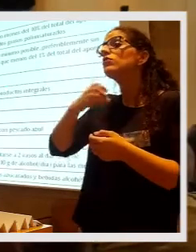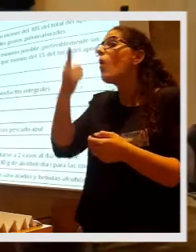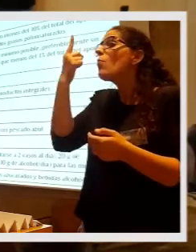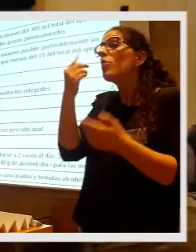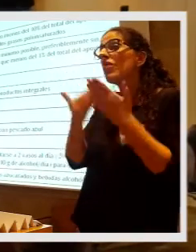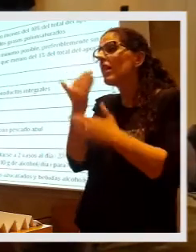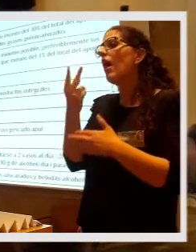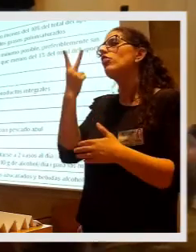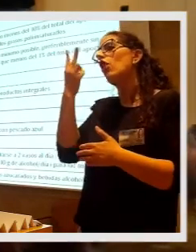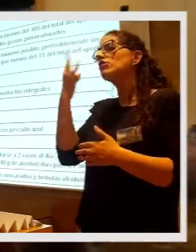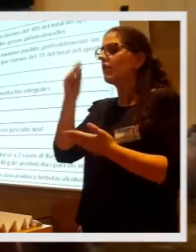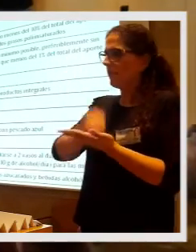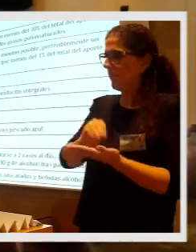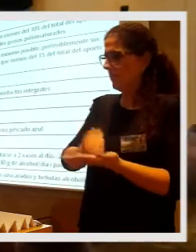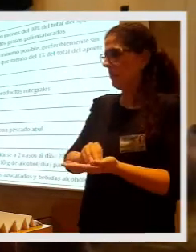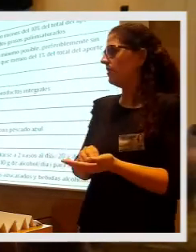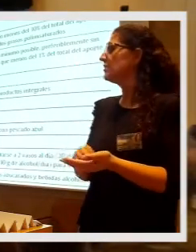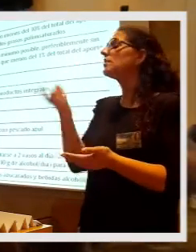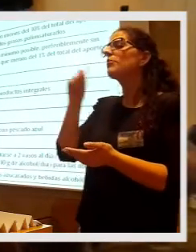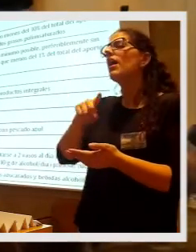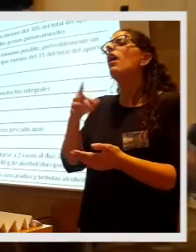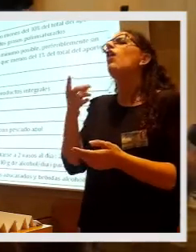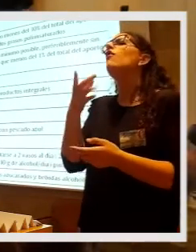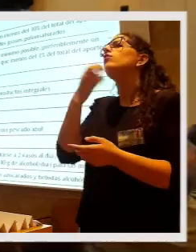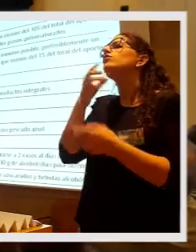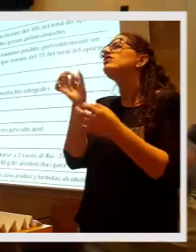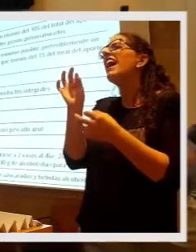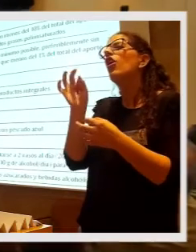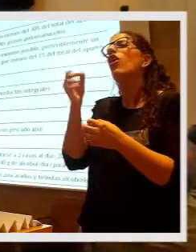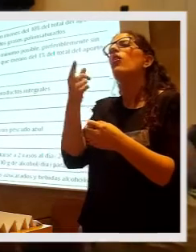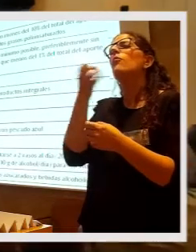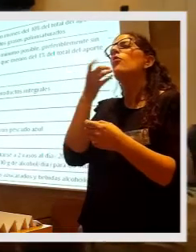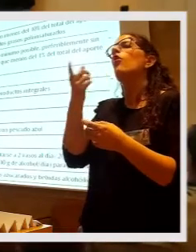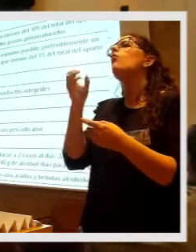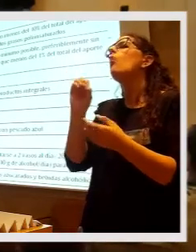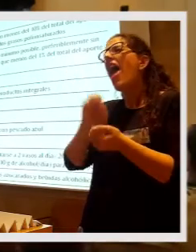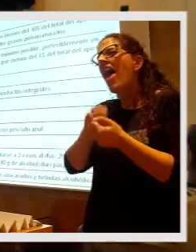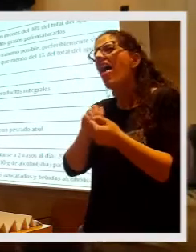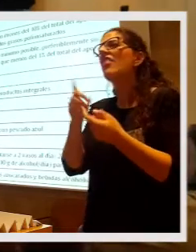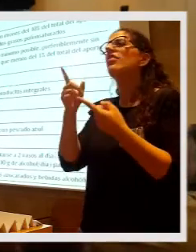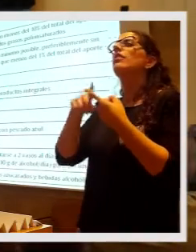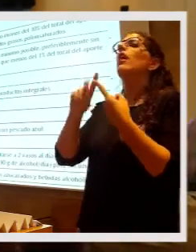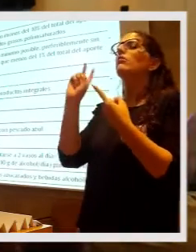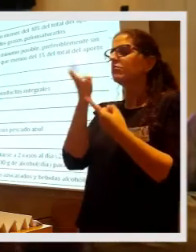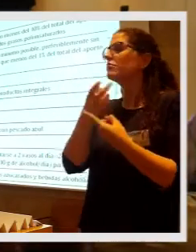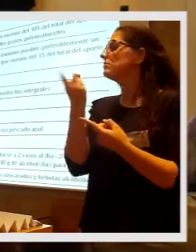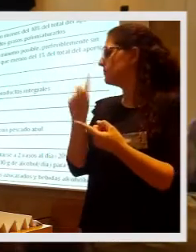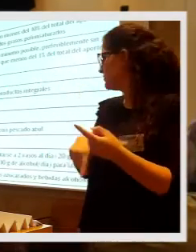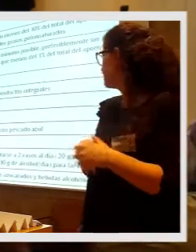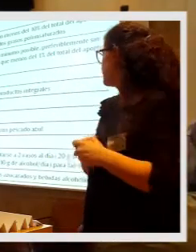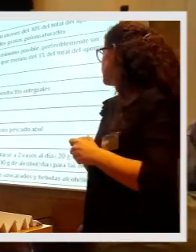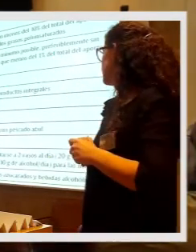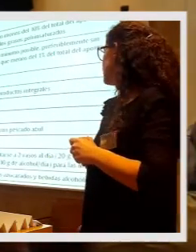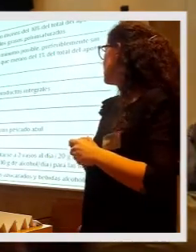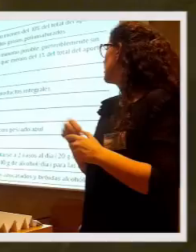algún consumo ligero de frutos secos y, por supuesto, limitar en lo posible el consumo de bebidas alcohólicas, que luego os comentaré